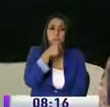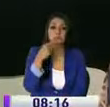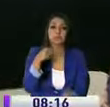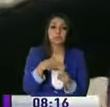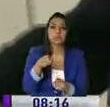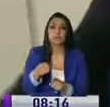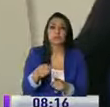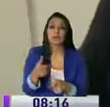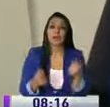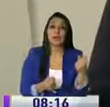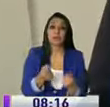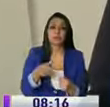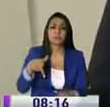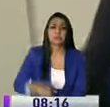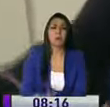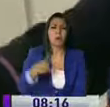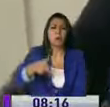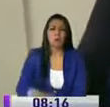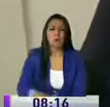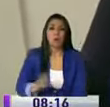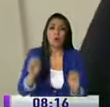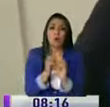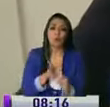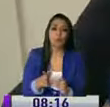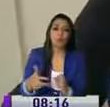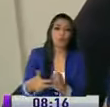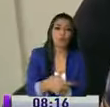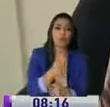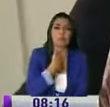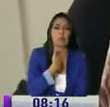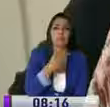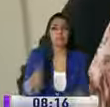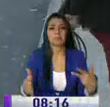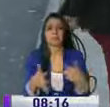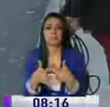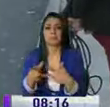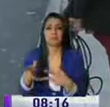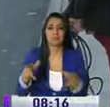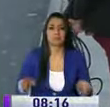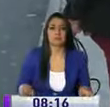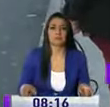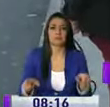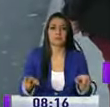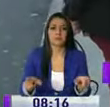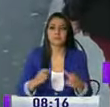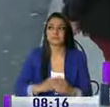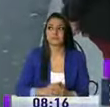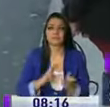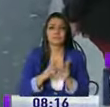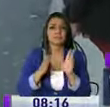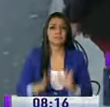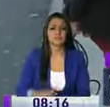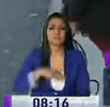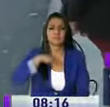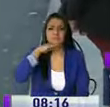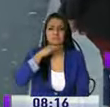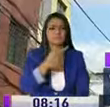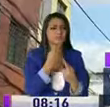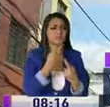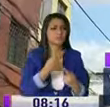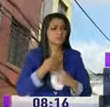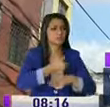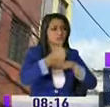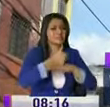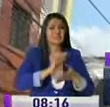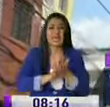acá arriba los carros, pueden no curvar bien y vienen a parar aquí. Los vecinos del sector, cansados de no tener respuestas de